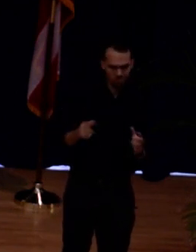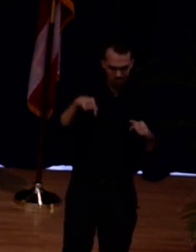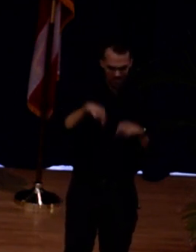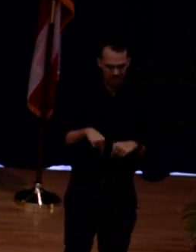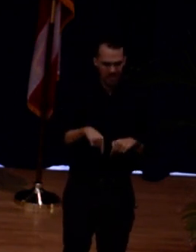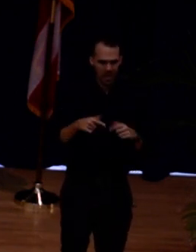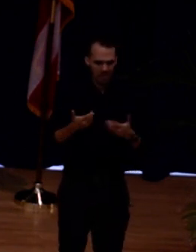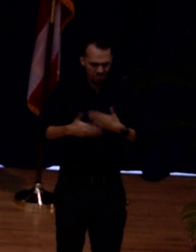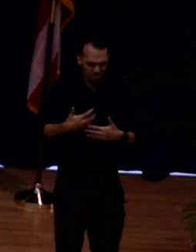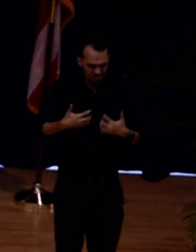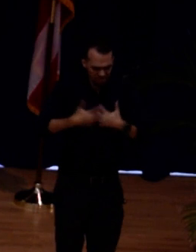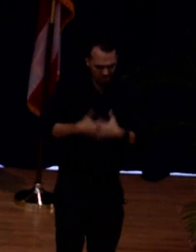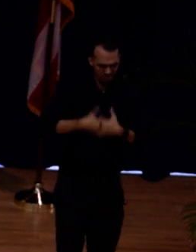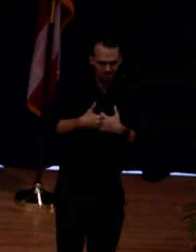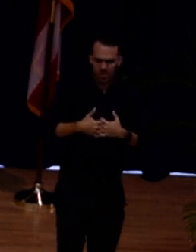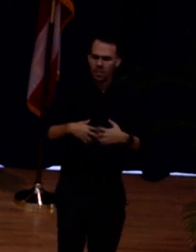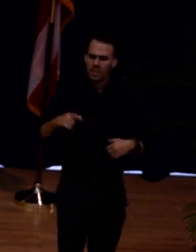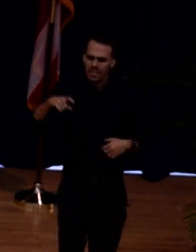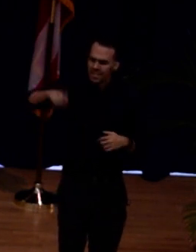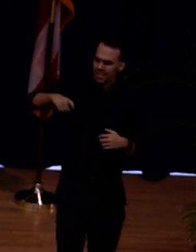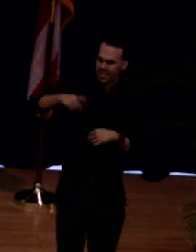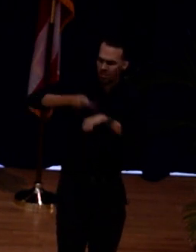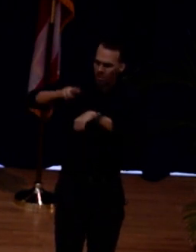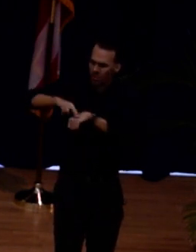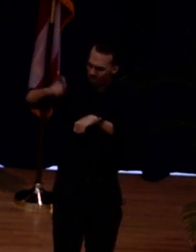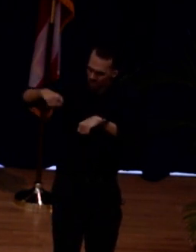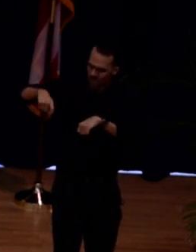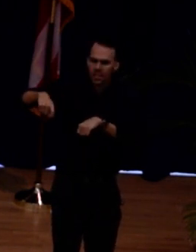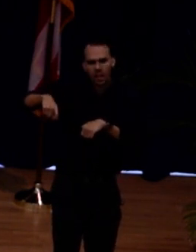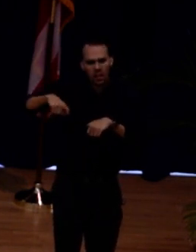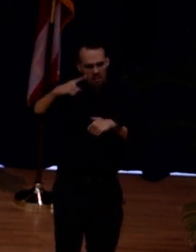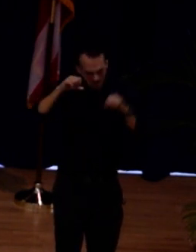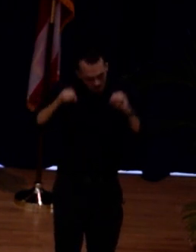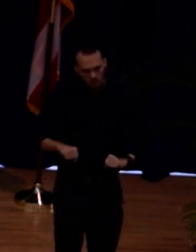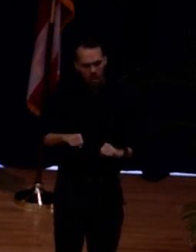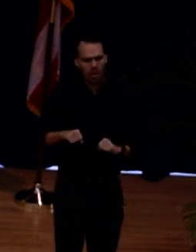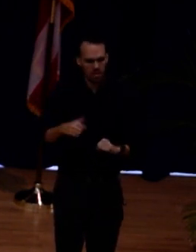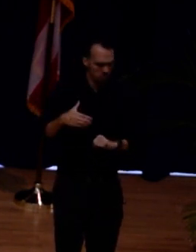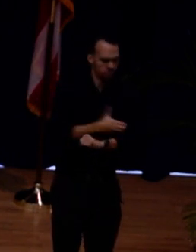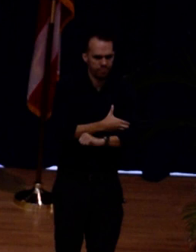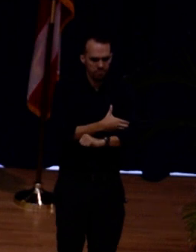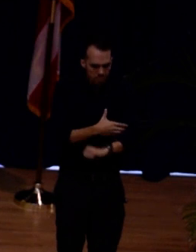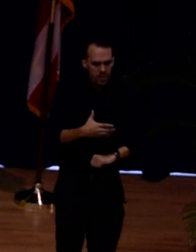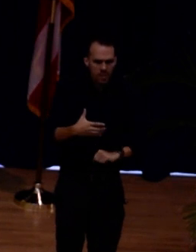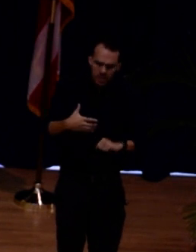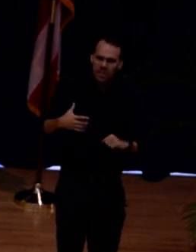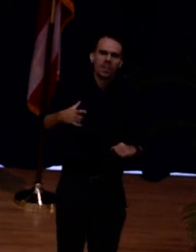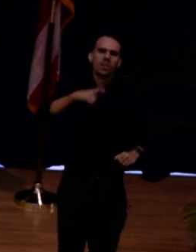distribuida no solo es lo que necesita el país, sino que es el cambio que necesitamos de poder, donde dejemos de